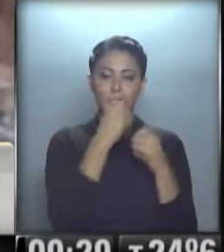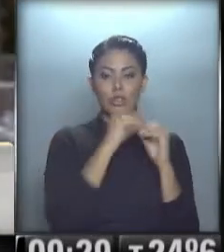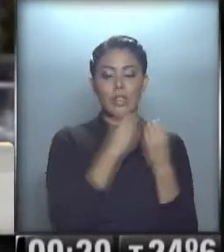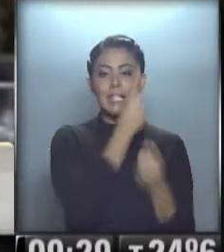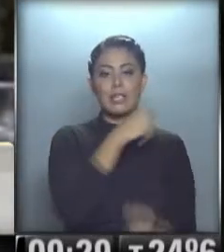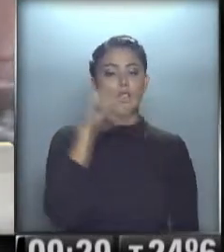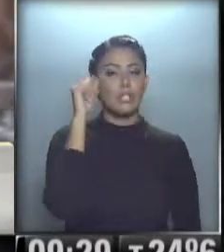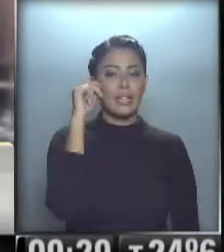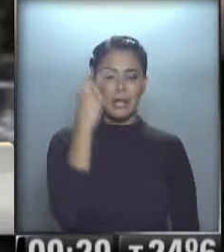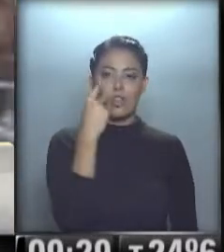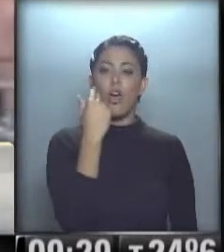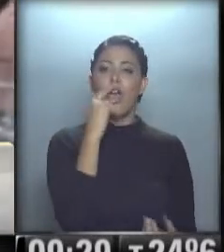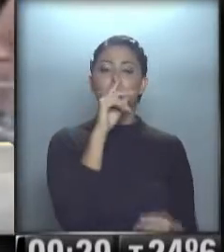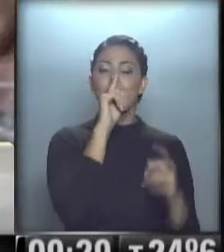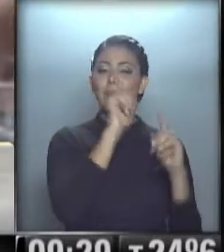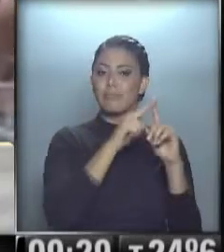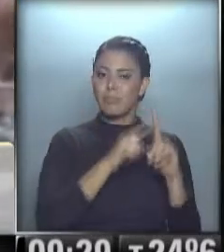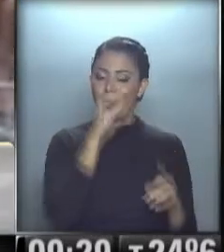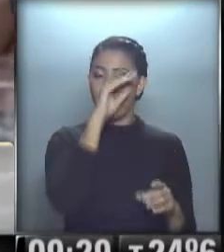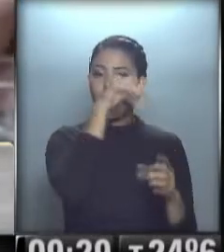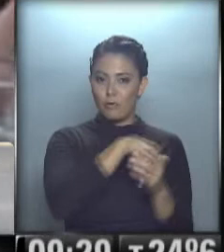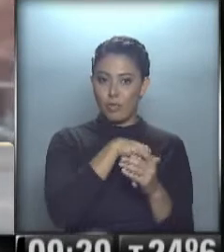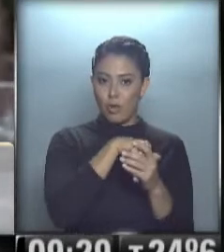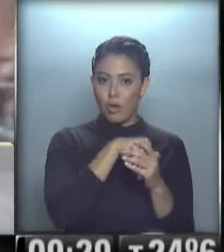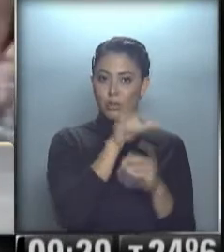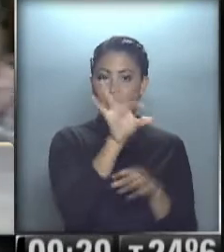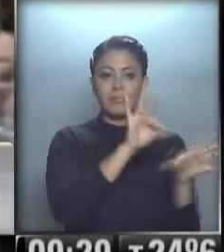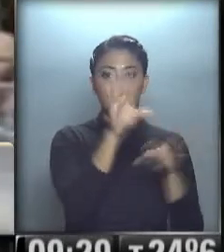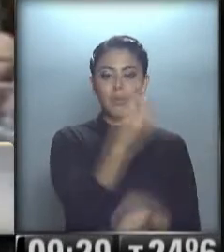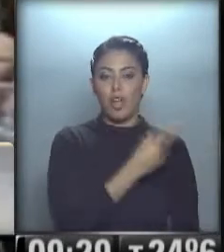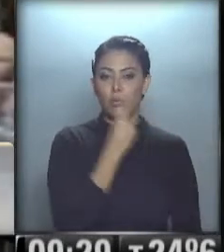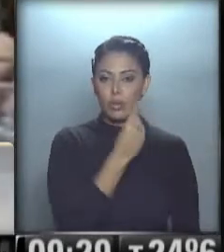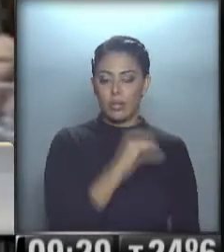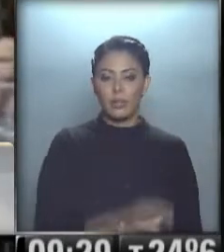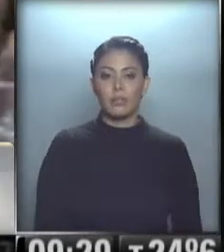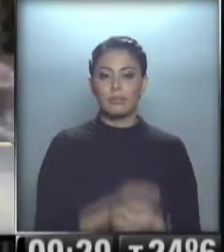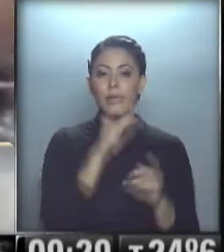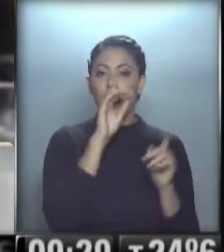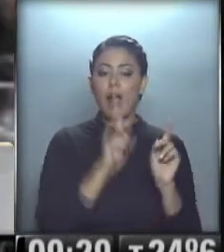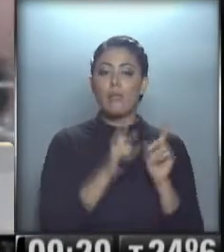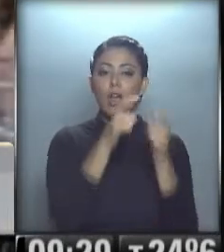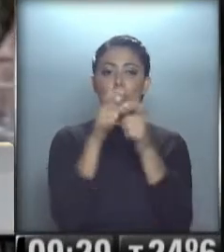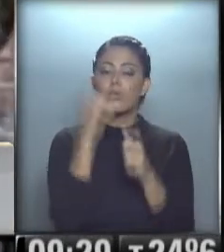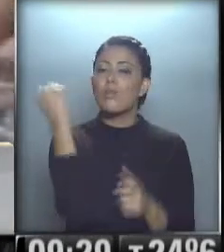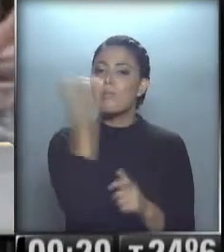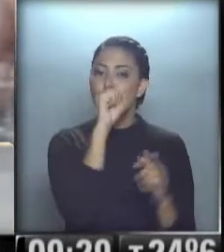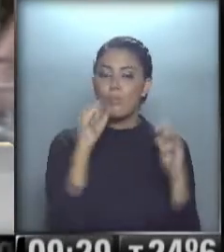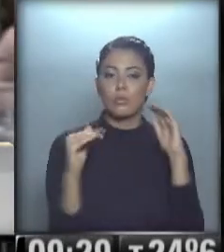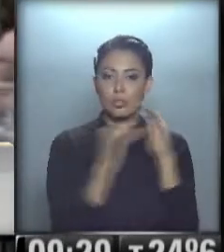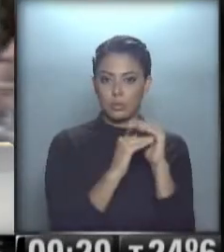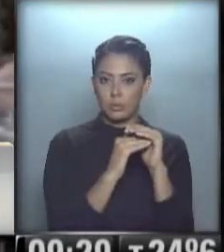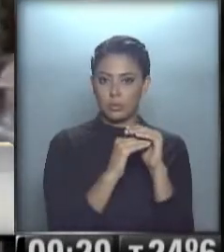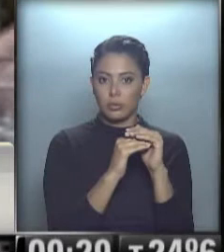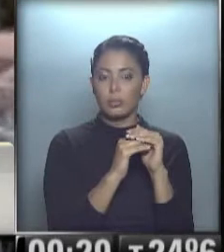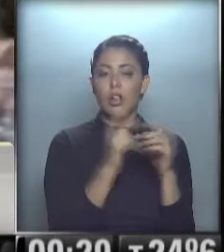legisladores para tener el número suficiente para votar a las autoridades de esas comisiones hay comisiones claves en la cámara de diputados